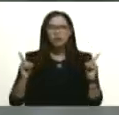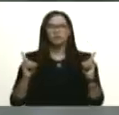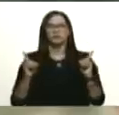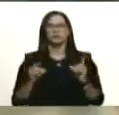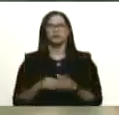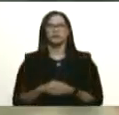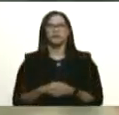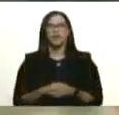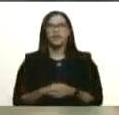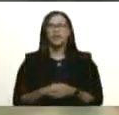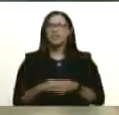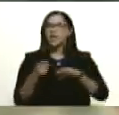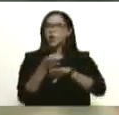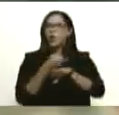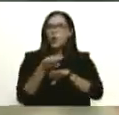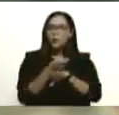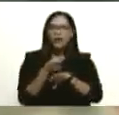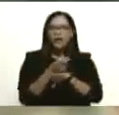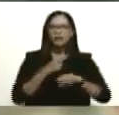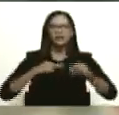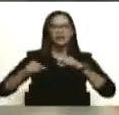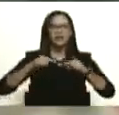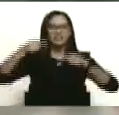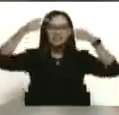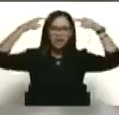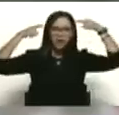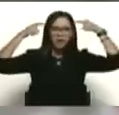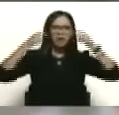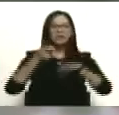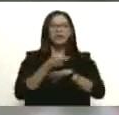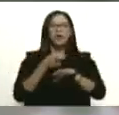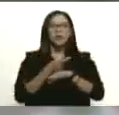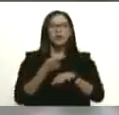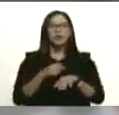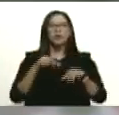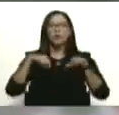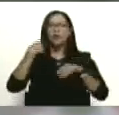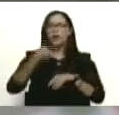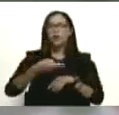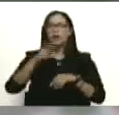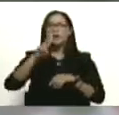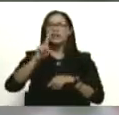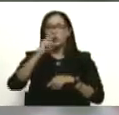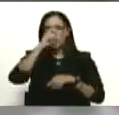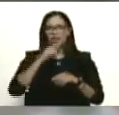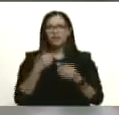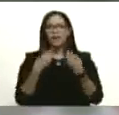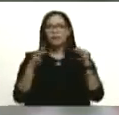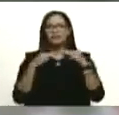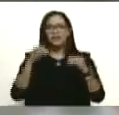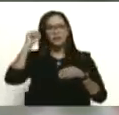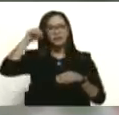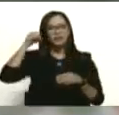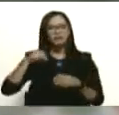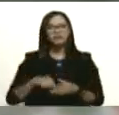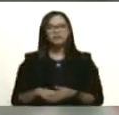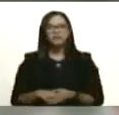a los gobernantes y dirigentes chavistas que están gobernando luego de 21 años de estos hechos, ¿qué mensaje les deja este documental?